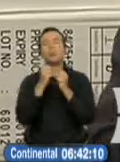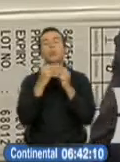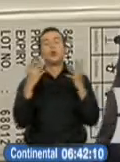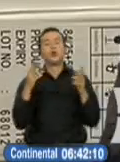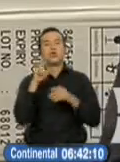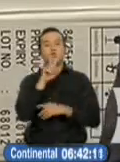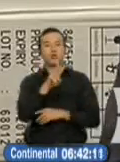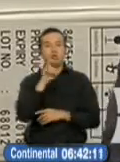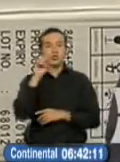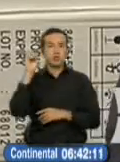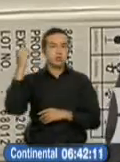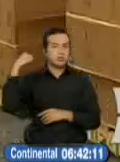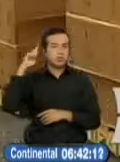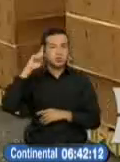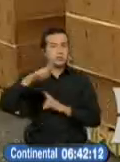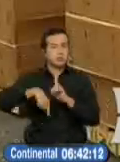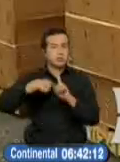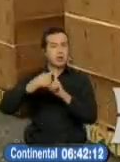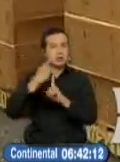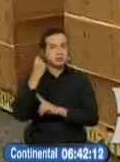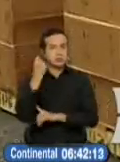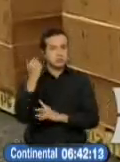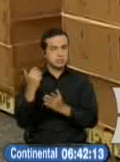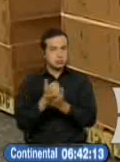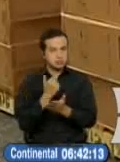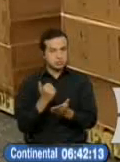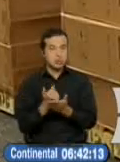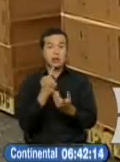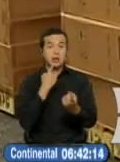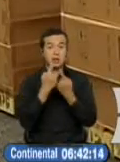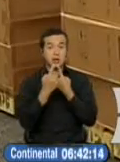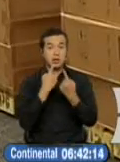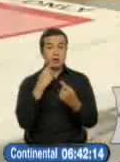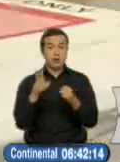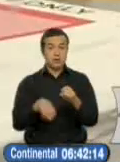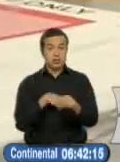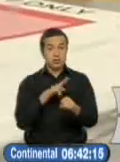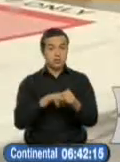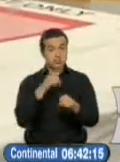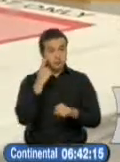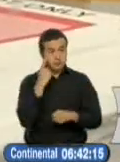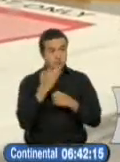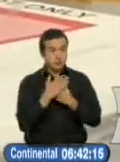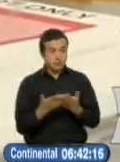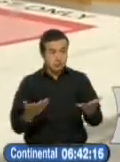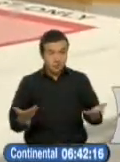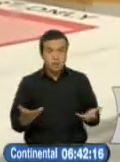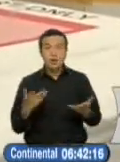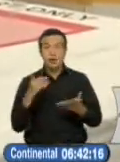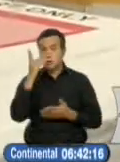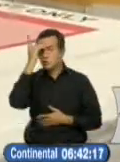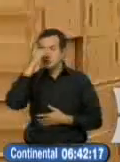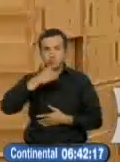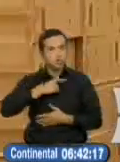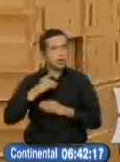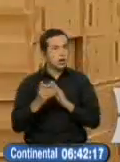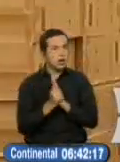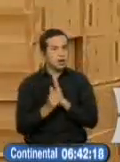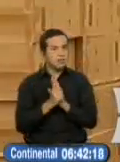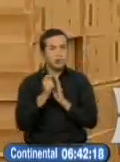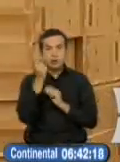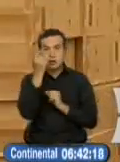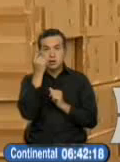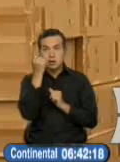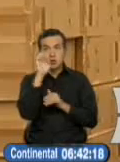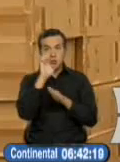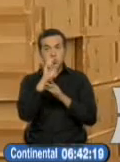de $200 millones adicionales. Asegura que como parte del diálogo nacional se analizan medidas asertivas para evitar que las divisas